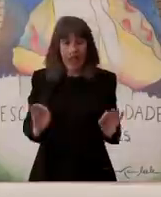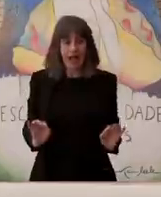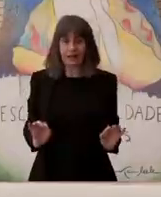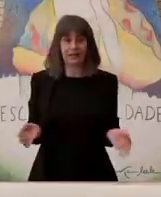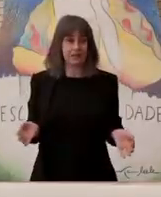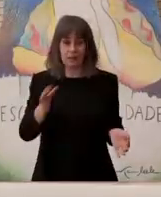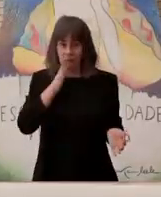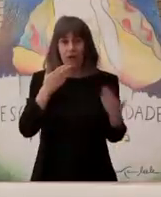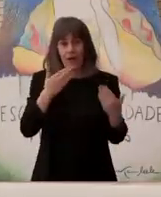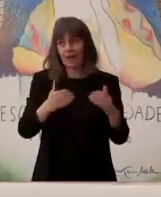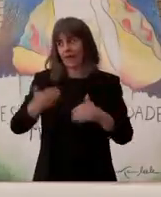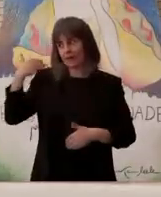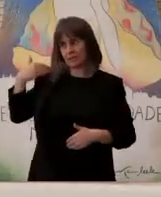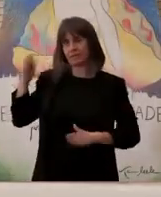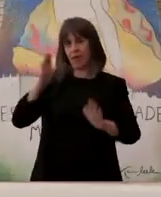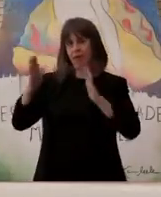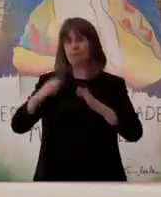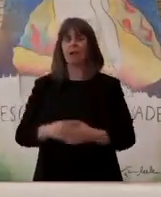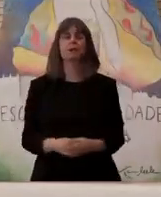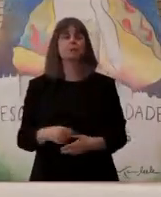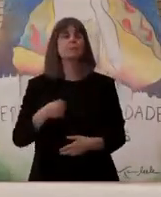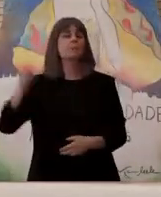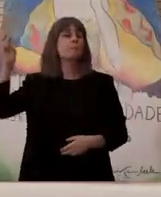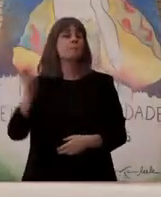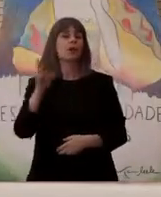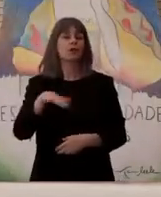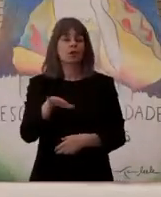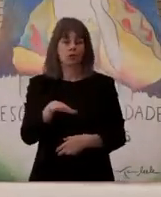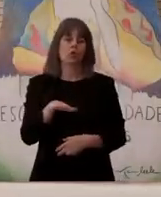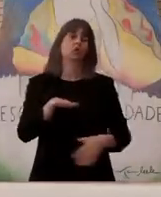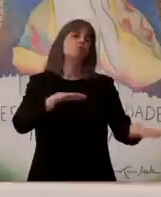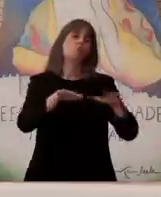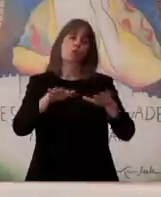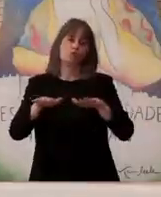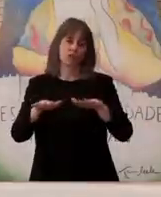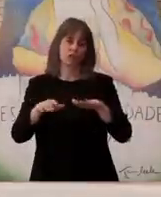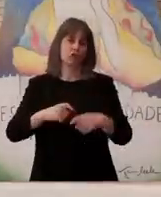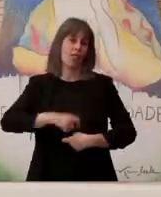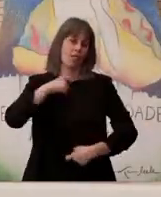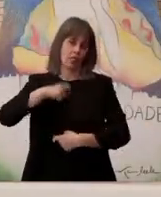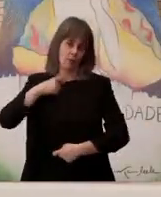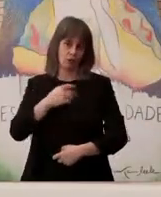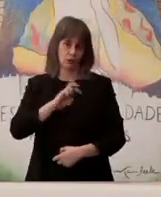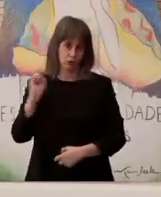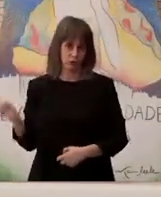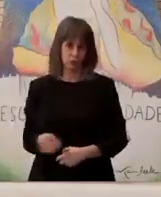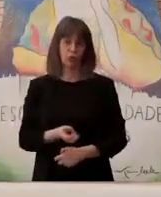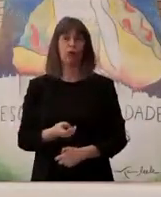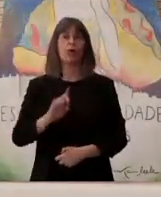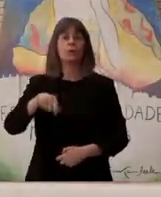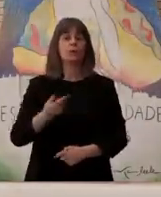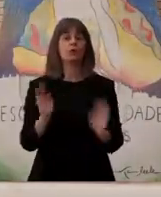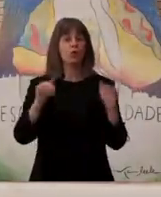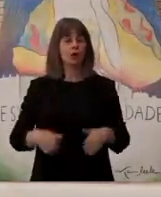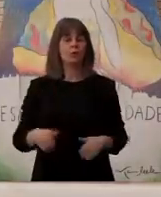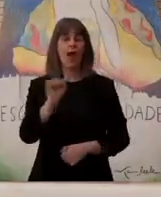por ese sanos y claro viñados movimientos de todos los movimientos cívicos cuando volvemos no 76